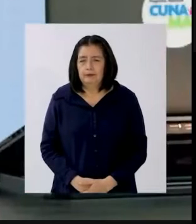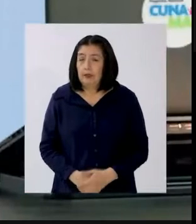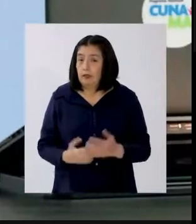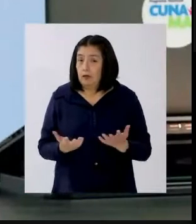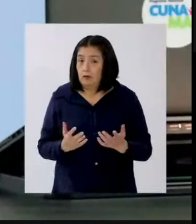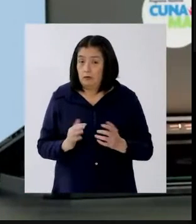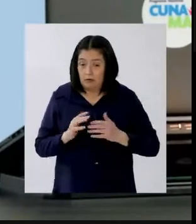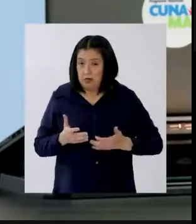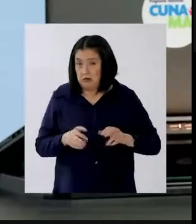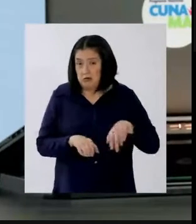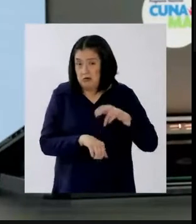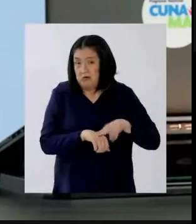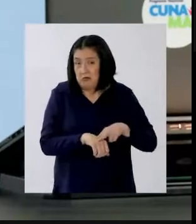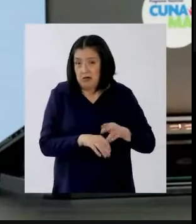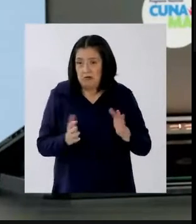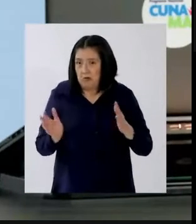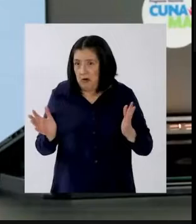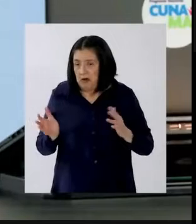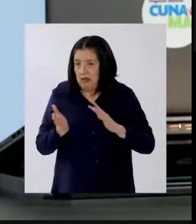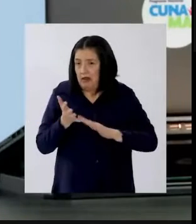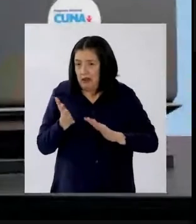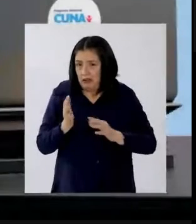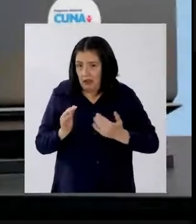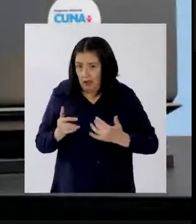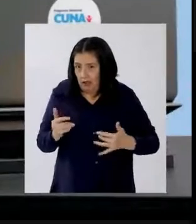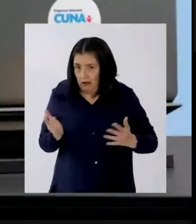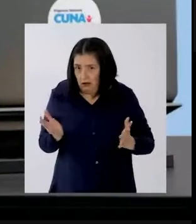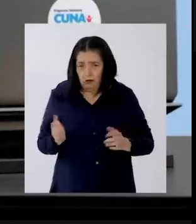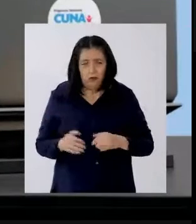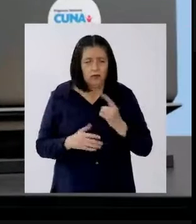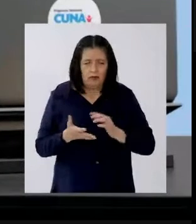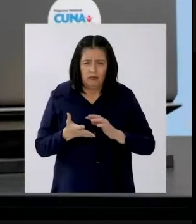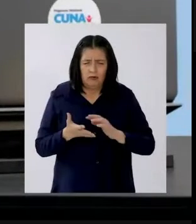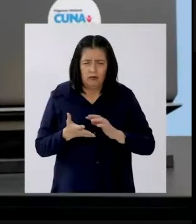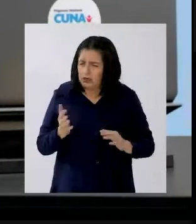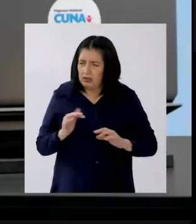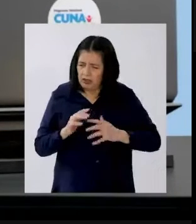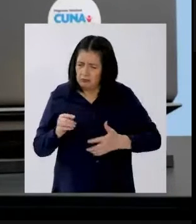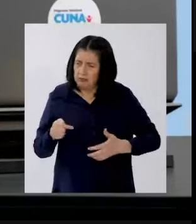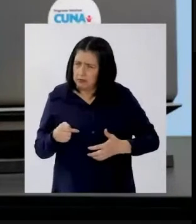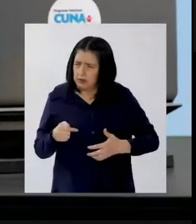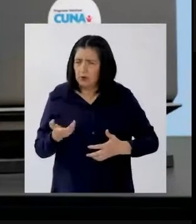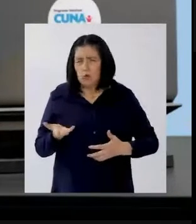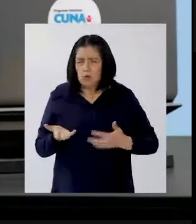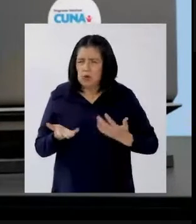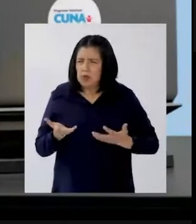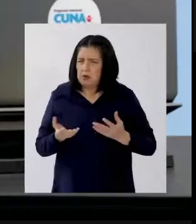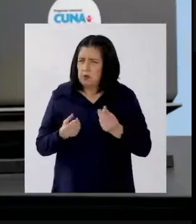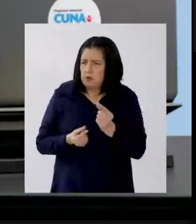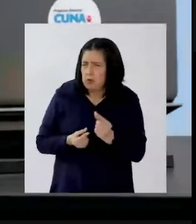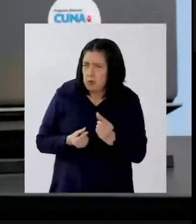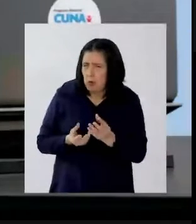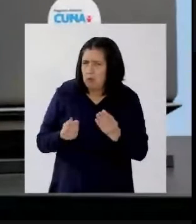En un embarazo normal no debe haber sangrados. Todo sangrado durante el embarazo, ya sea poca o